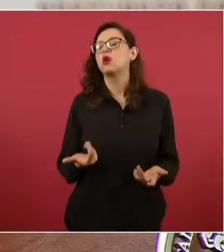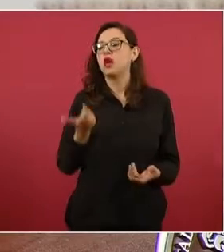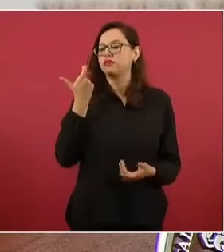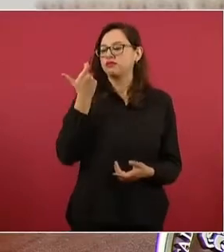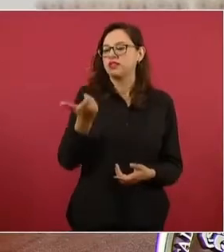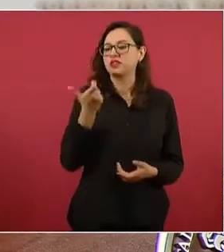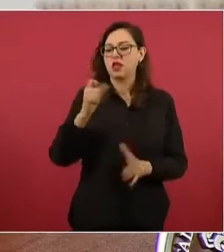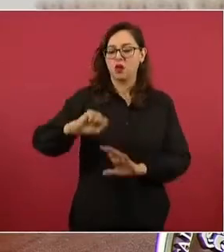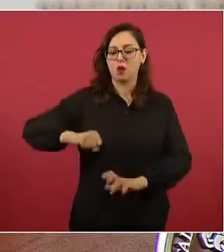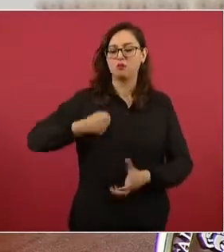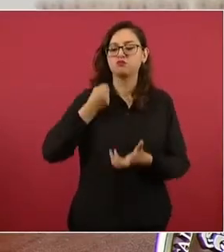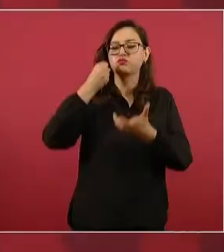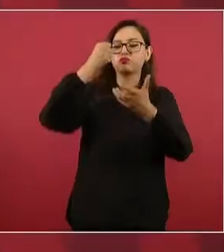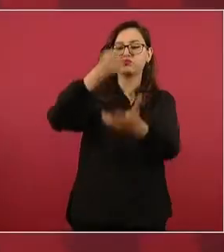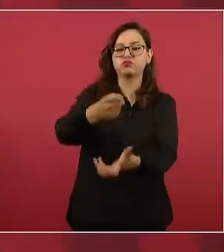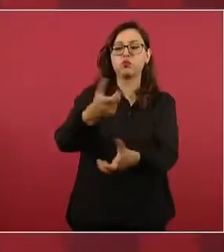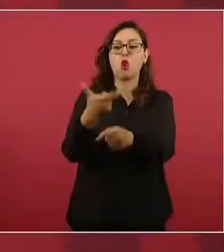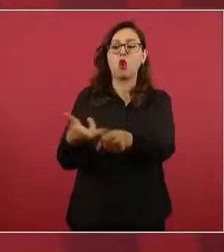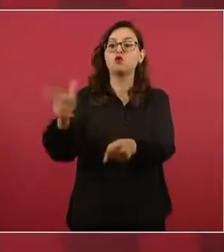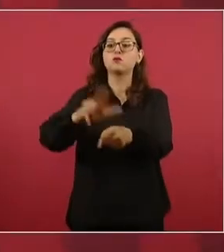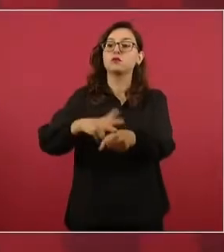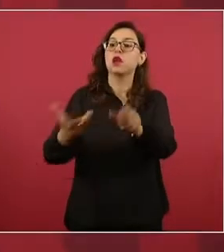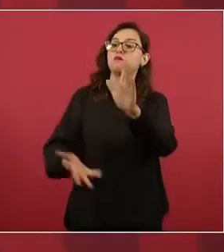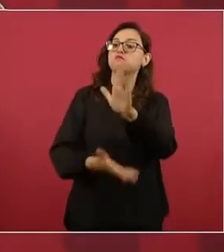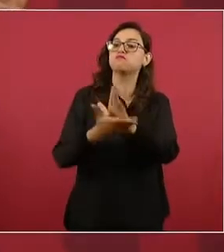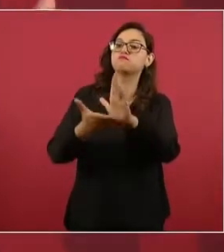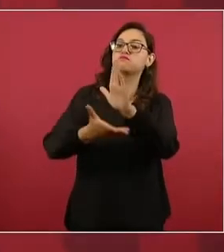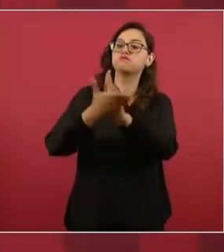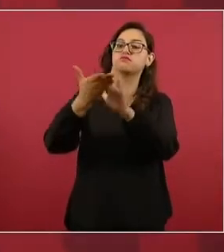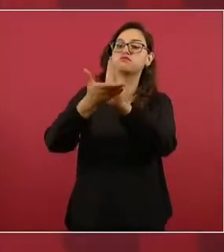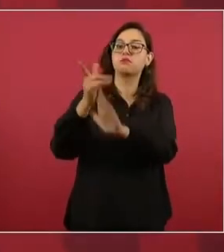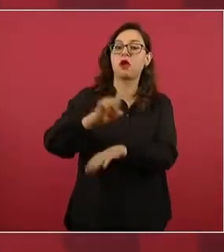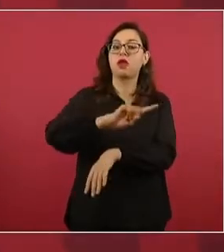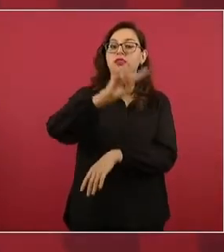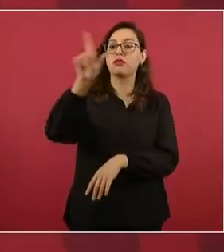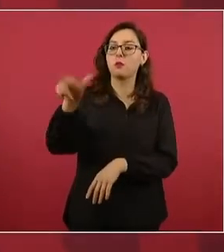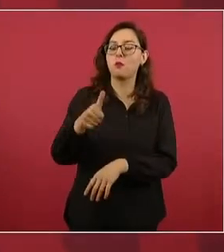el gasto que se les enviaba desde la Federación,